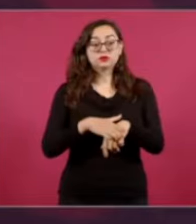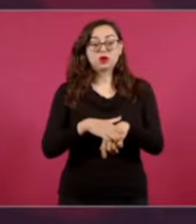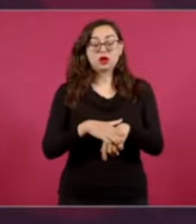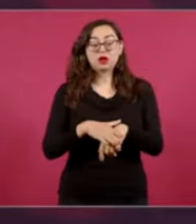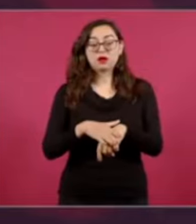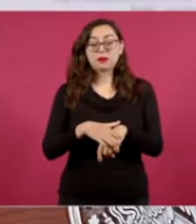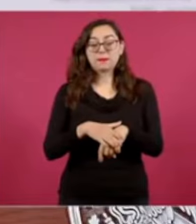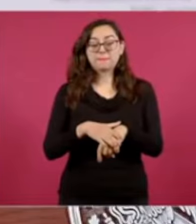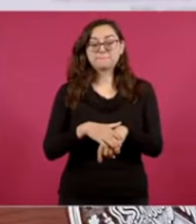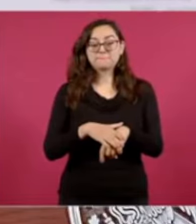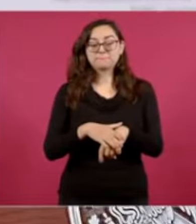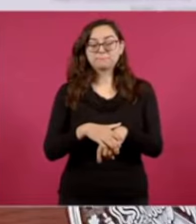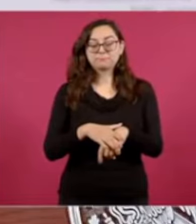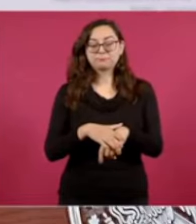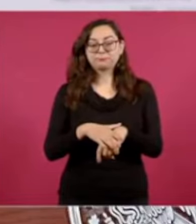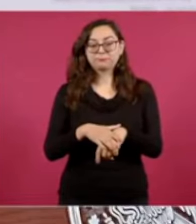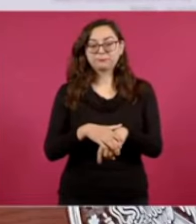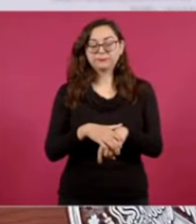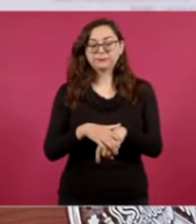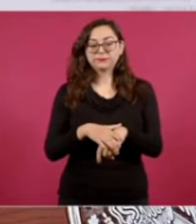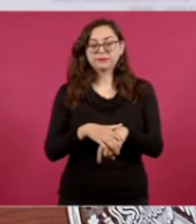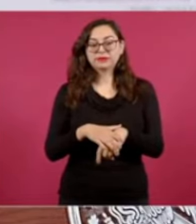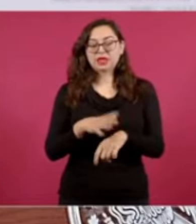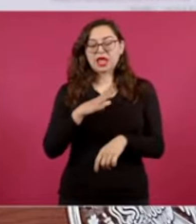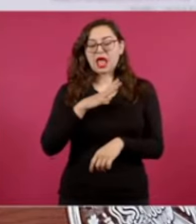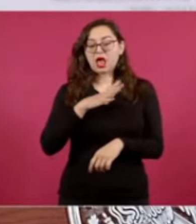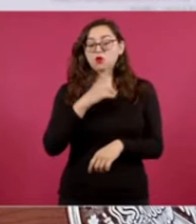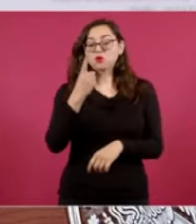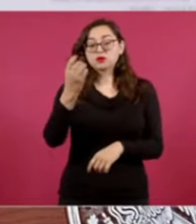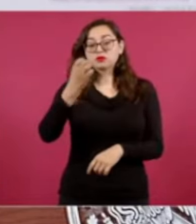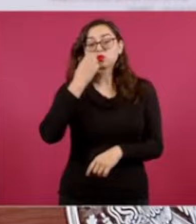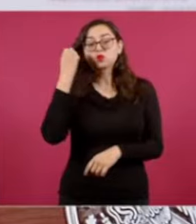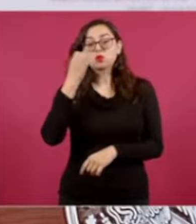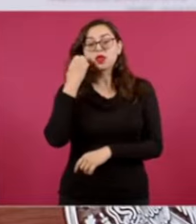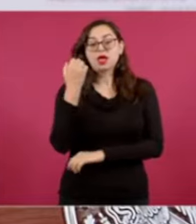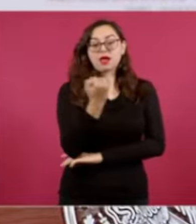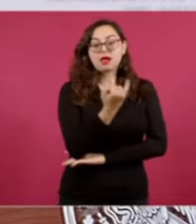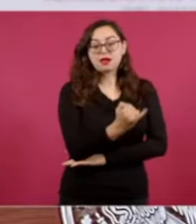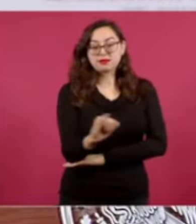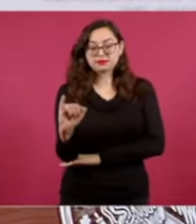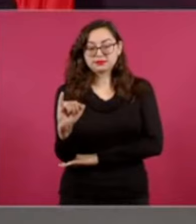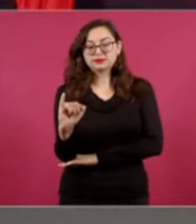ya se limpió y volvió otra vez a negarse.